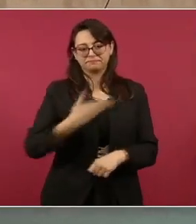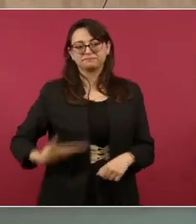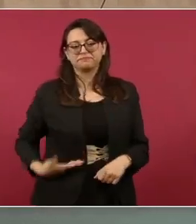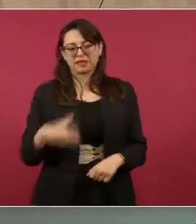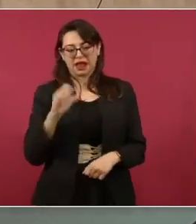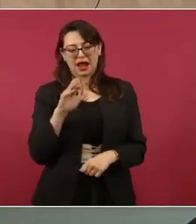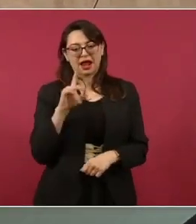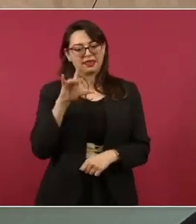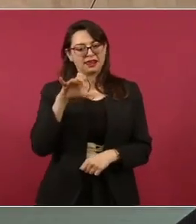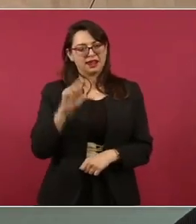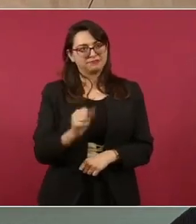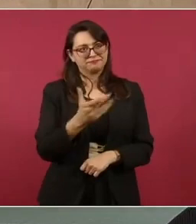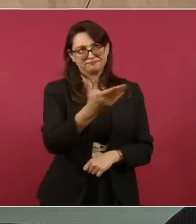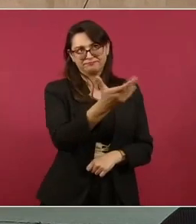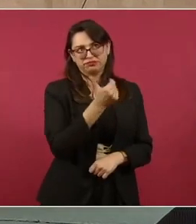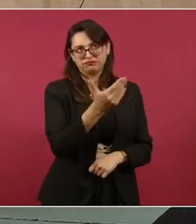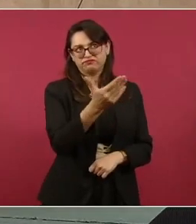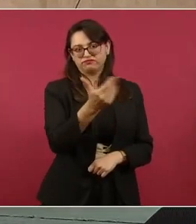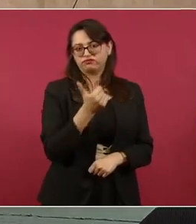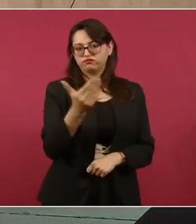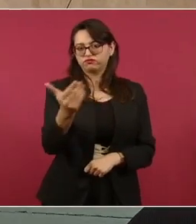En la estrategia cardenista,